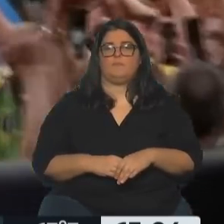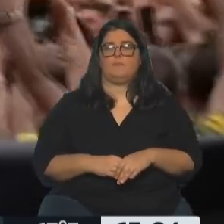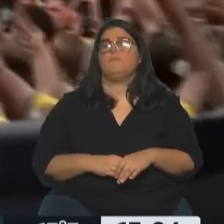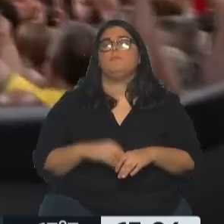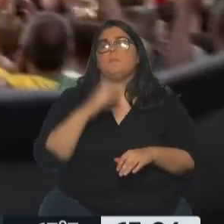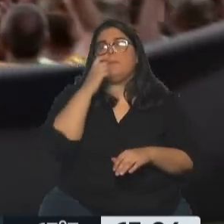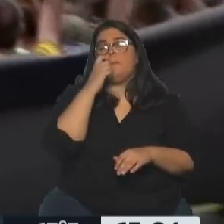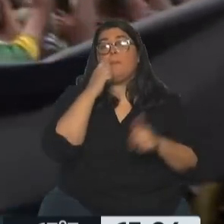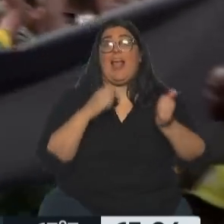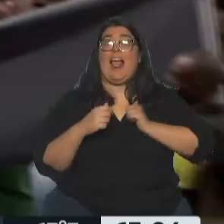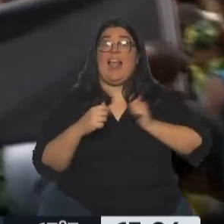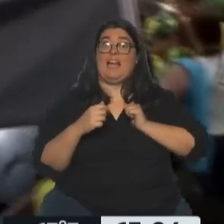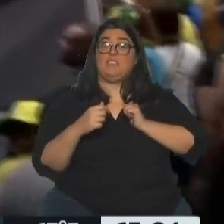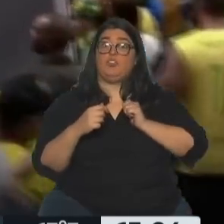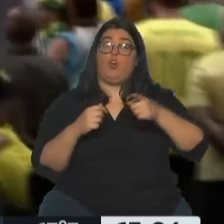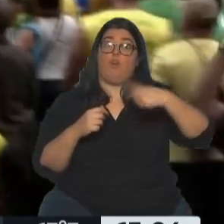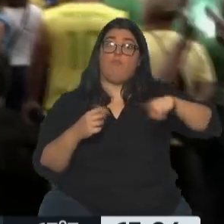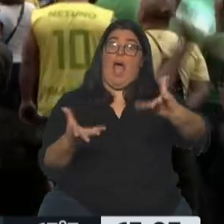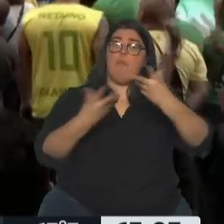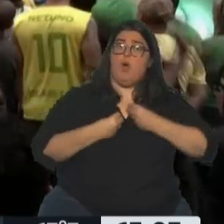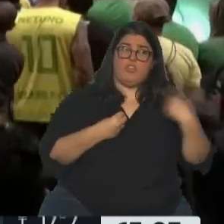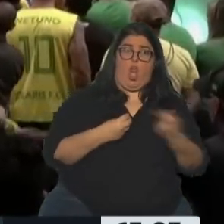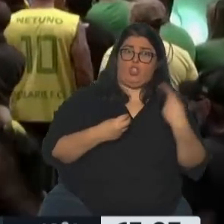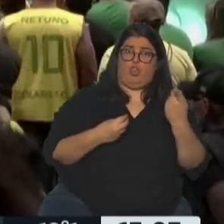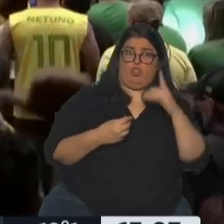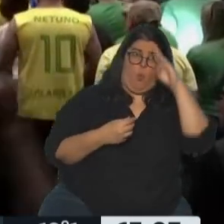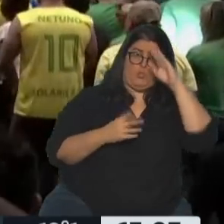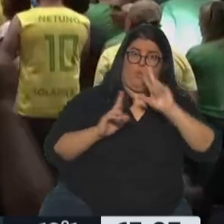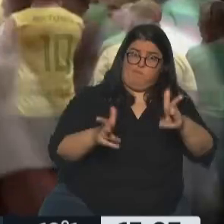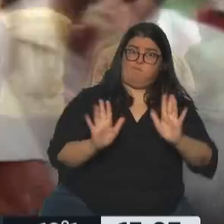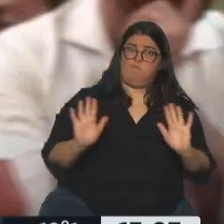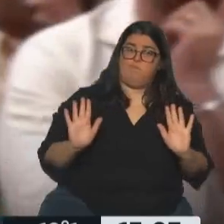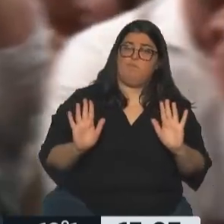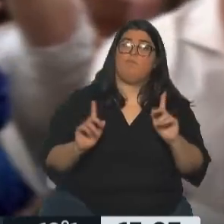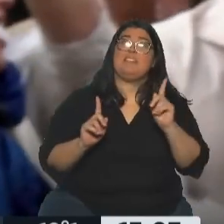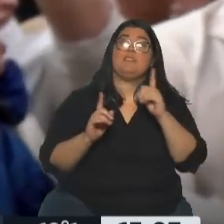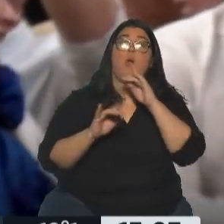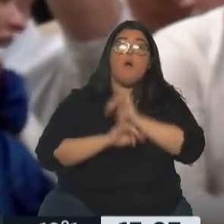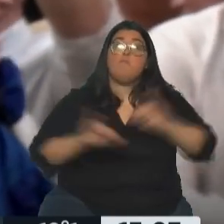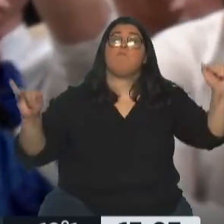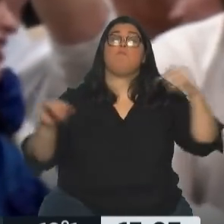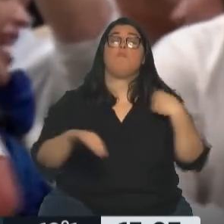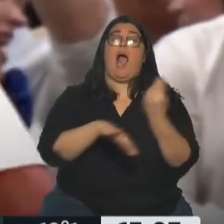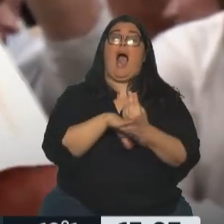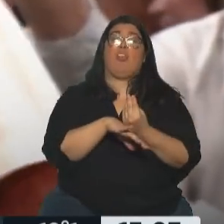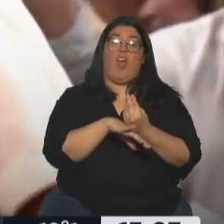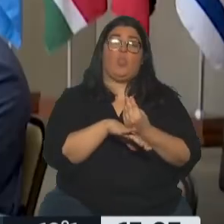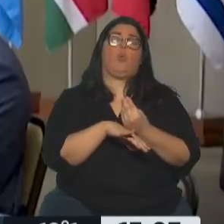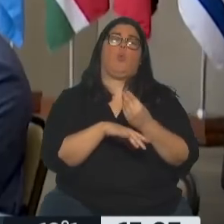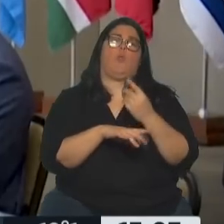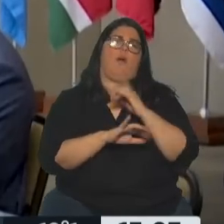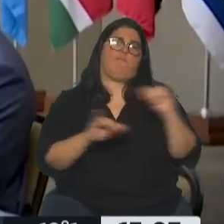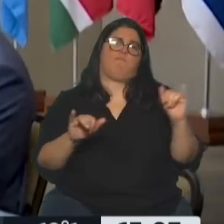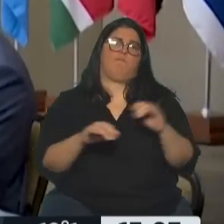El ejército está de nuestro lado, alardeó luego ante sus seguidores durante el lanzamiento de su candidatura. Días después,